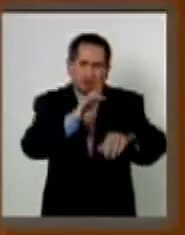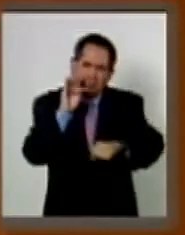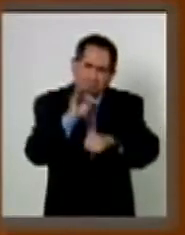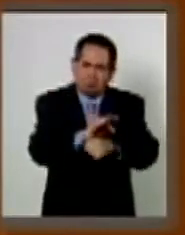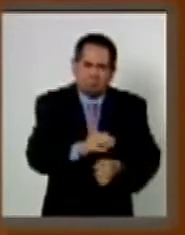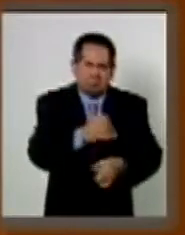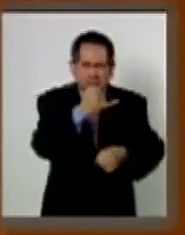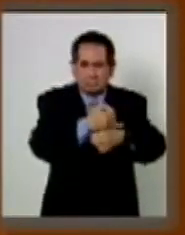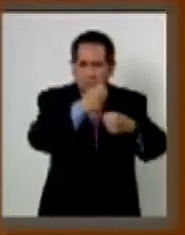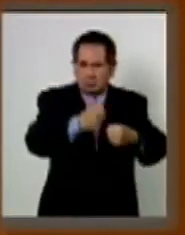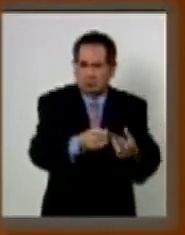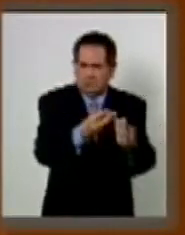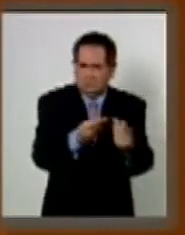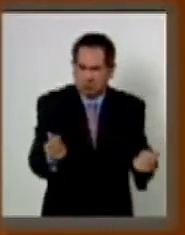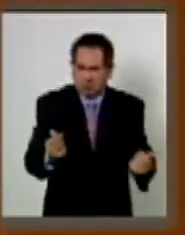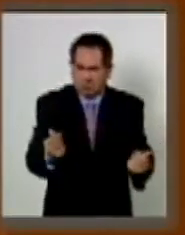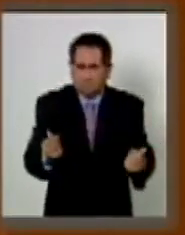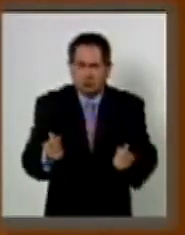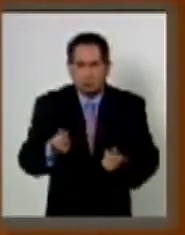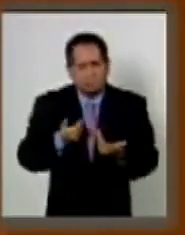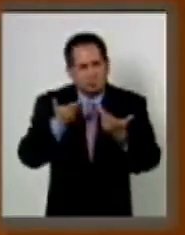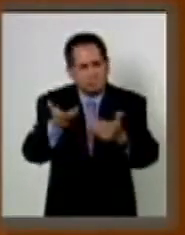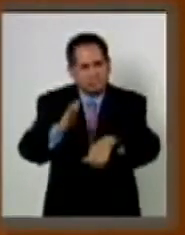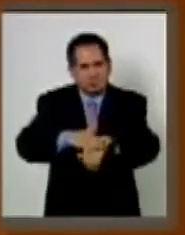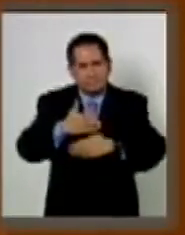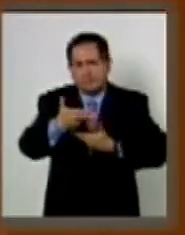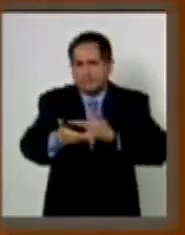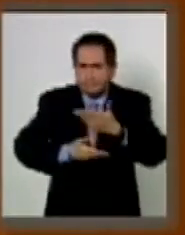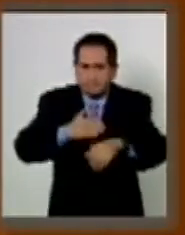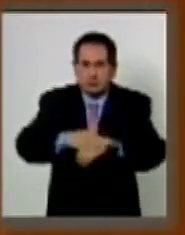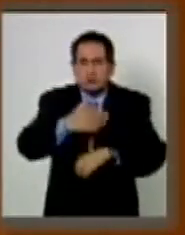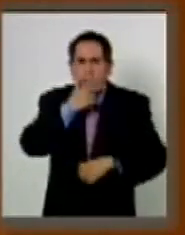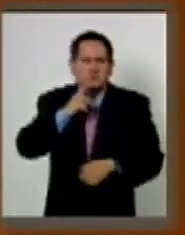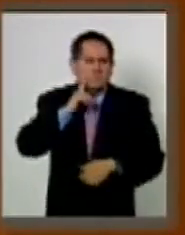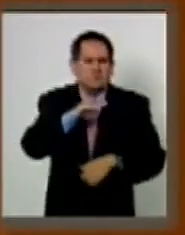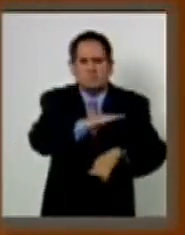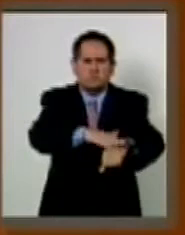problema de inseguridad. Hago un llamado, señoras, señores,